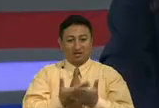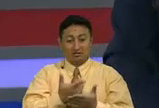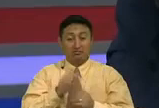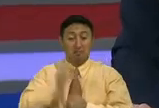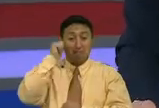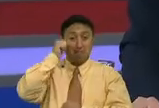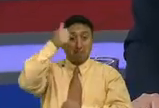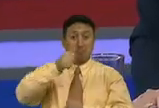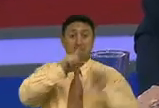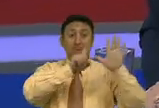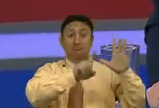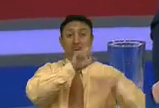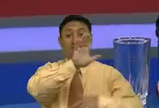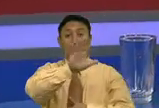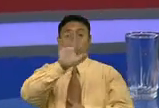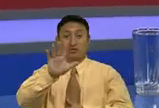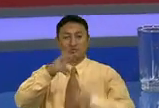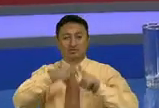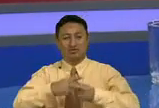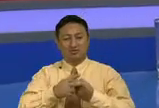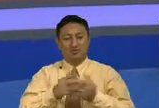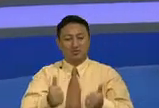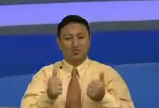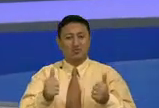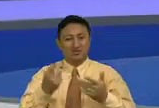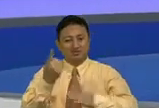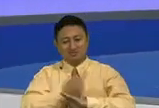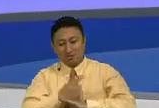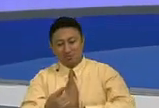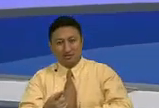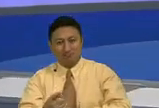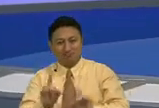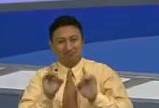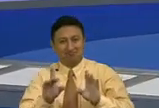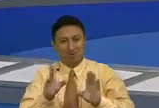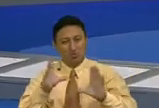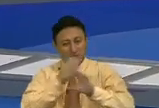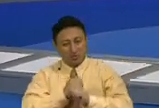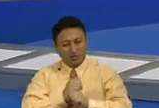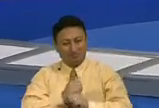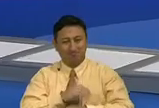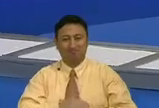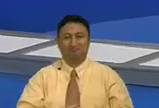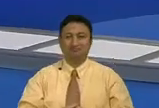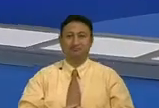Mañana a las 6:55. Que tenga una excelente semana y por supuesto una muy bonita noche.